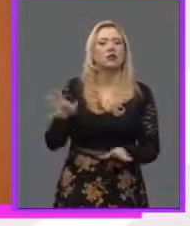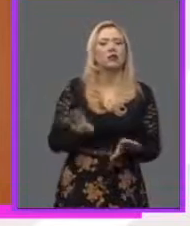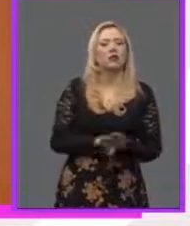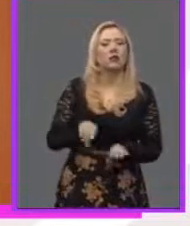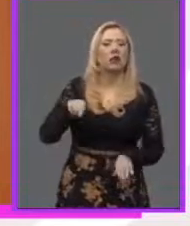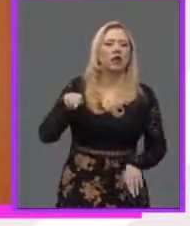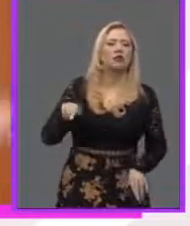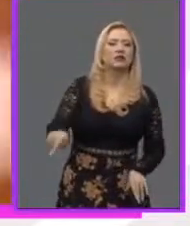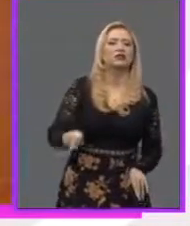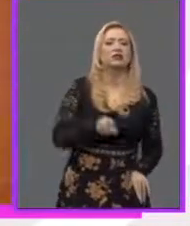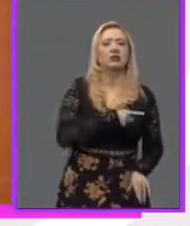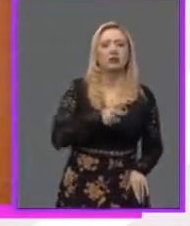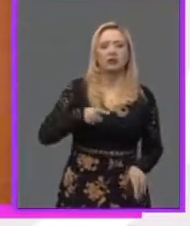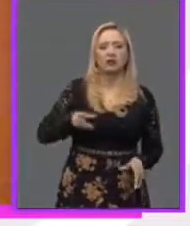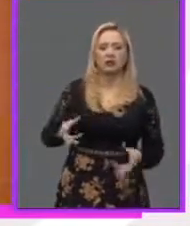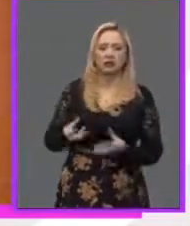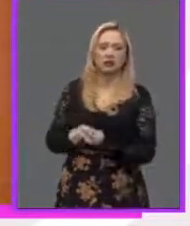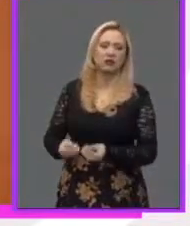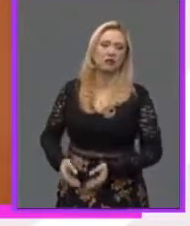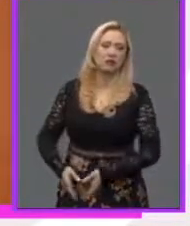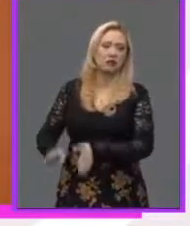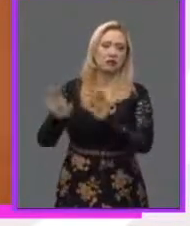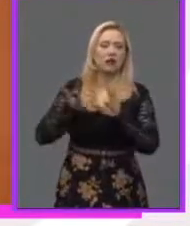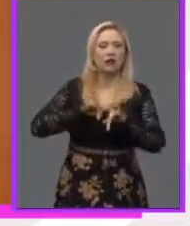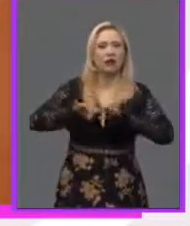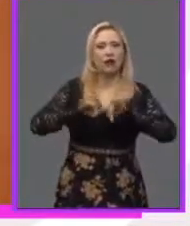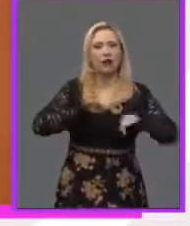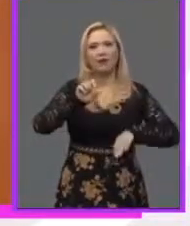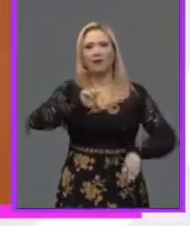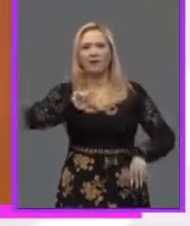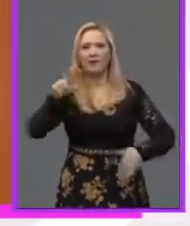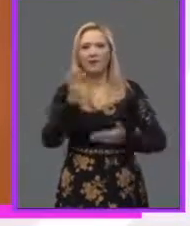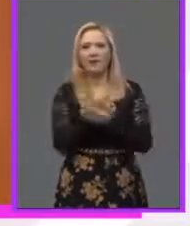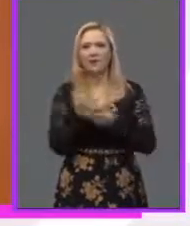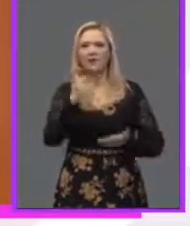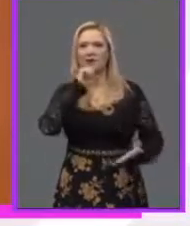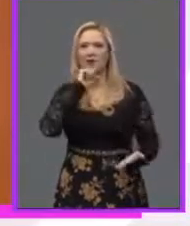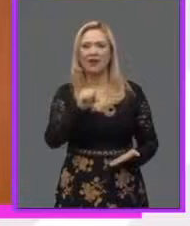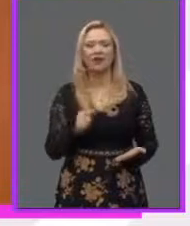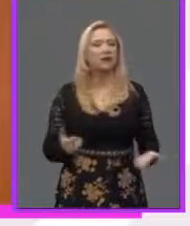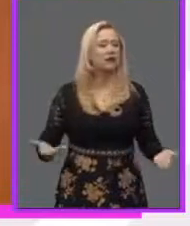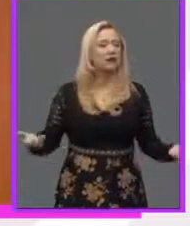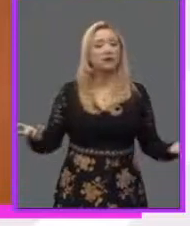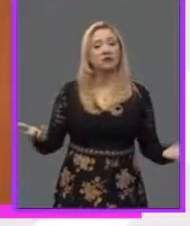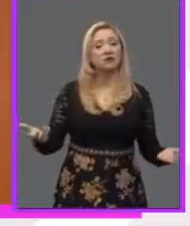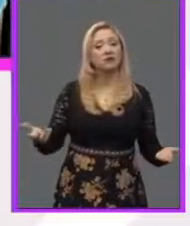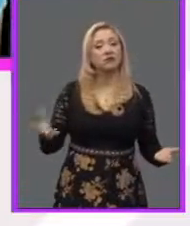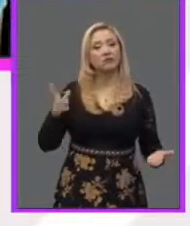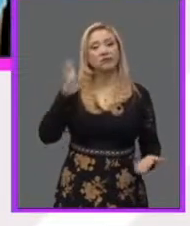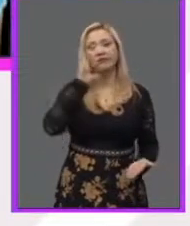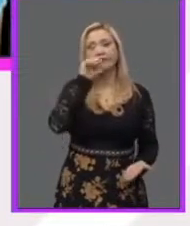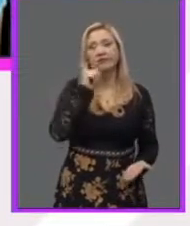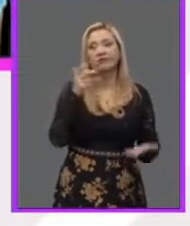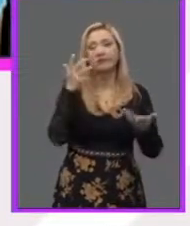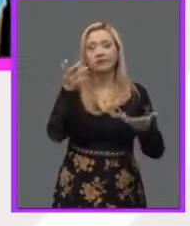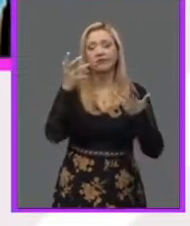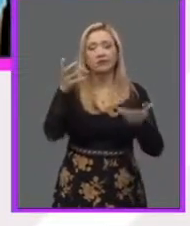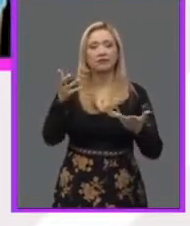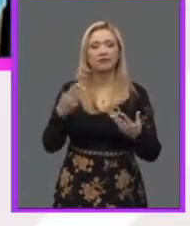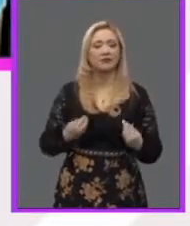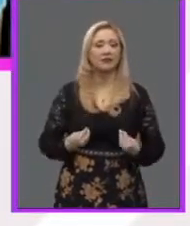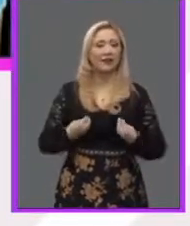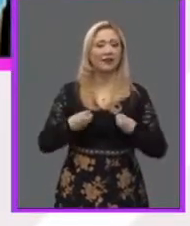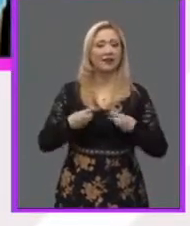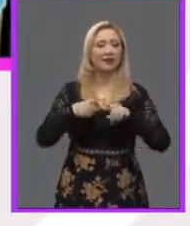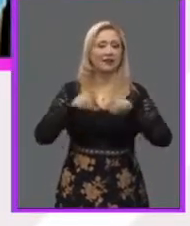que influye justamente en este acceso a mejores empleos y a mejores condiciones, digamos, para aspirar a